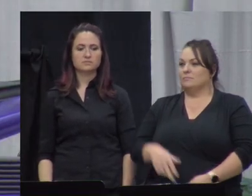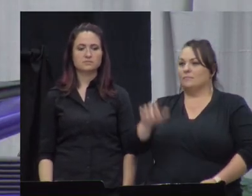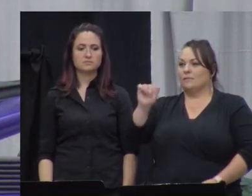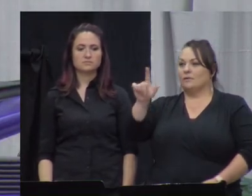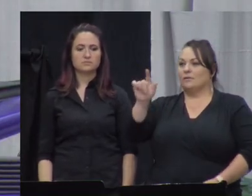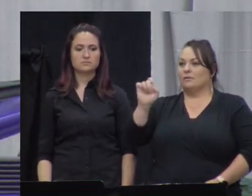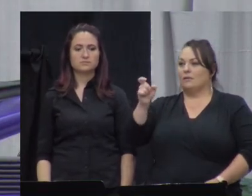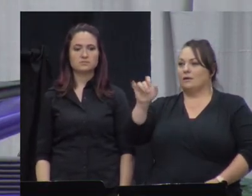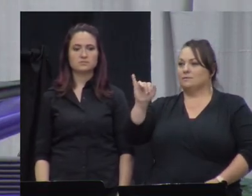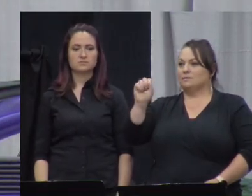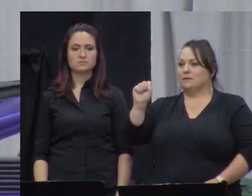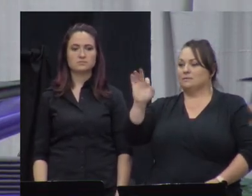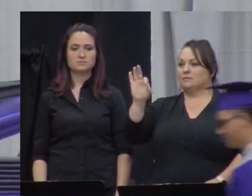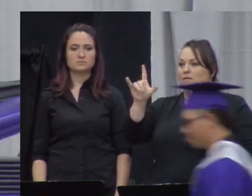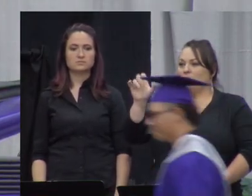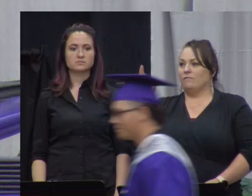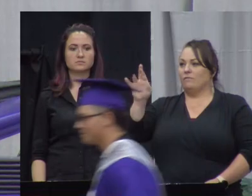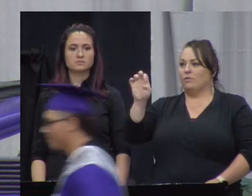Alexis Flores.